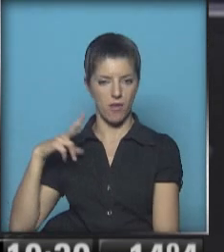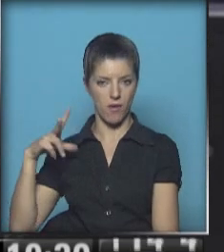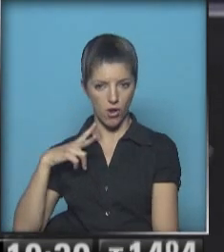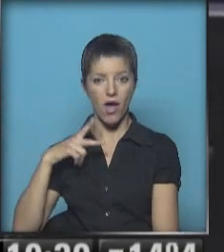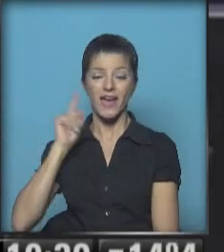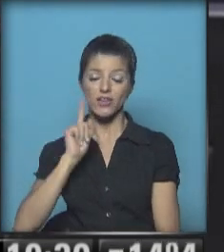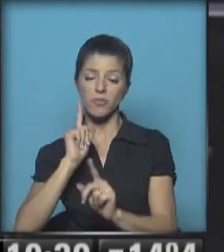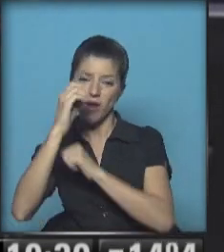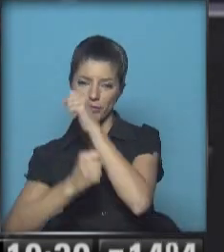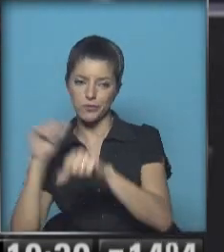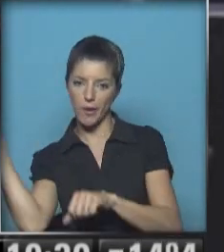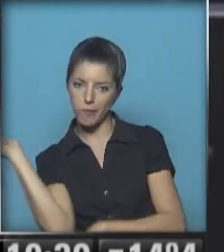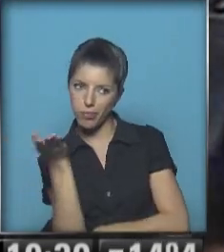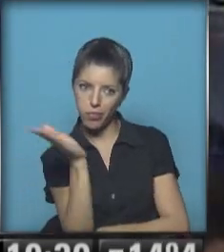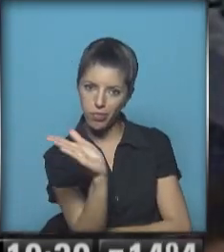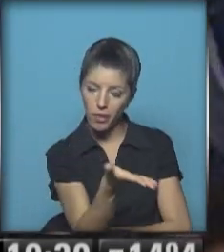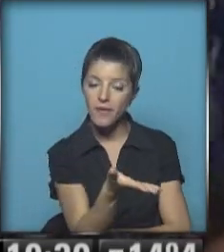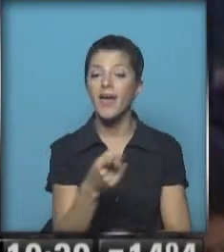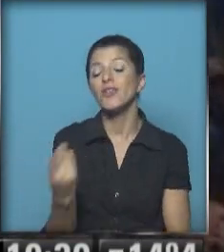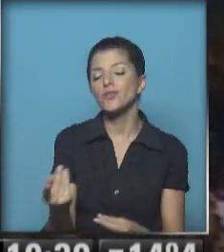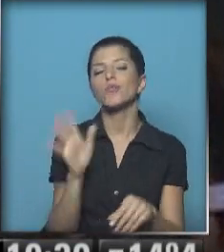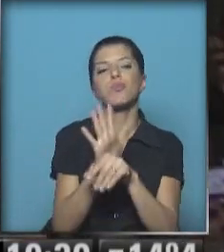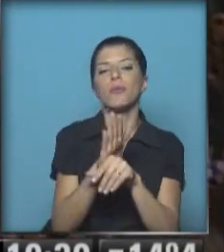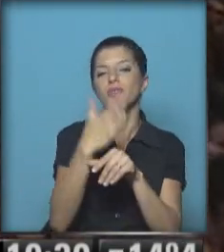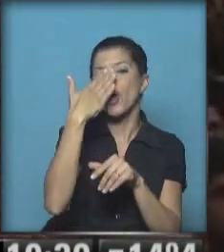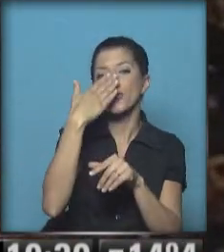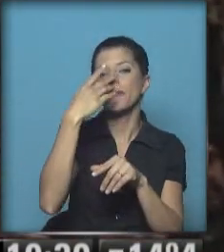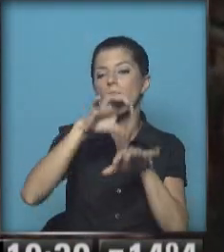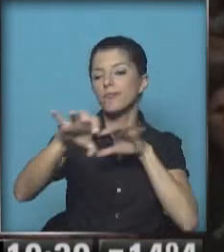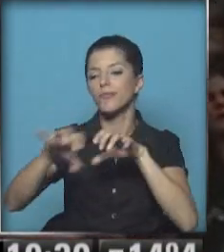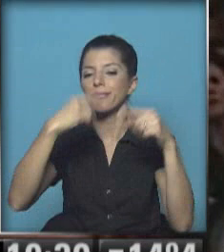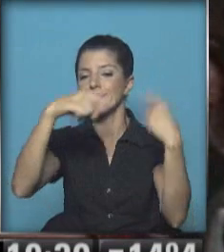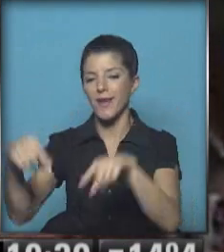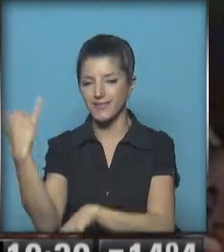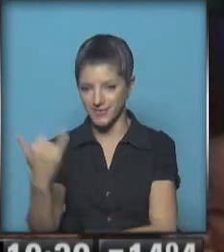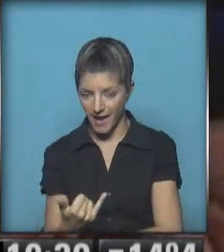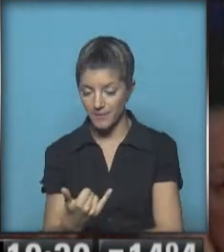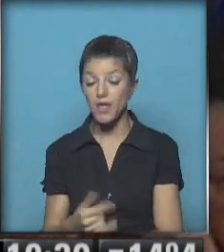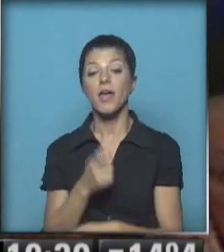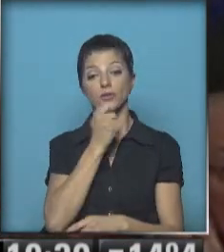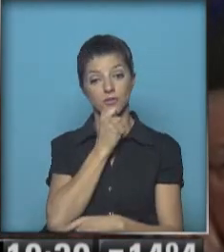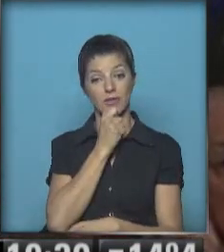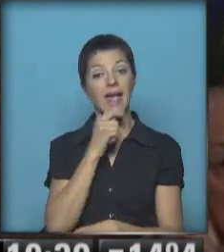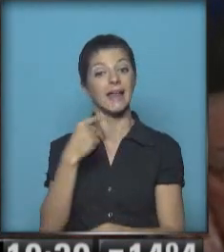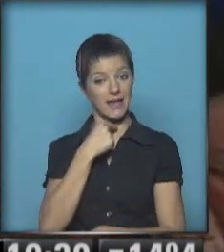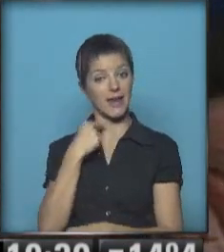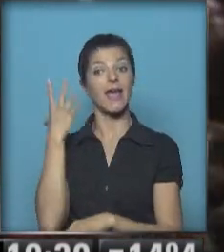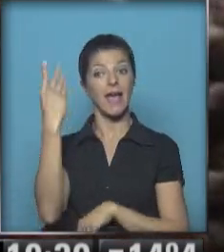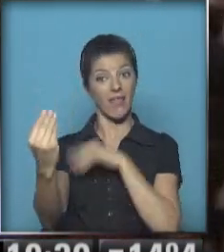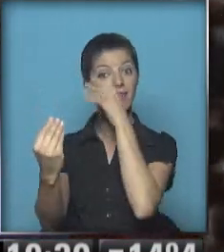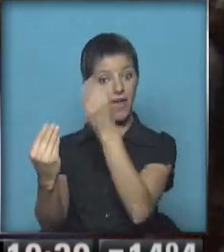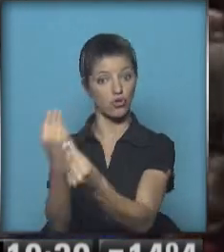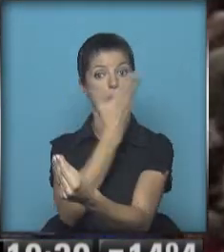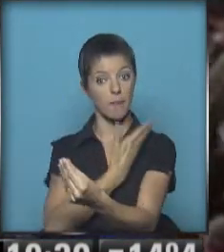industria. Hay varias Córdobas. Entonces, la tarea de quienes quieran ser candidatos por Córdoba,